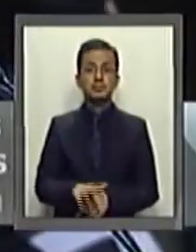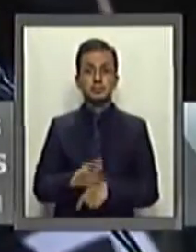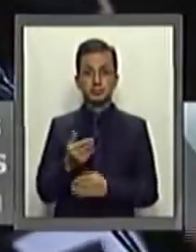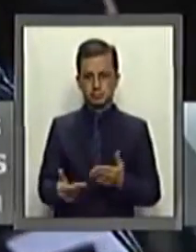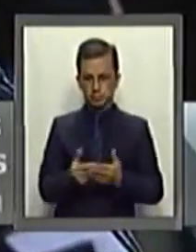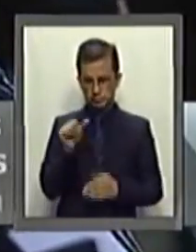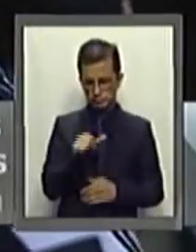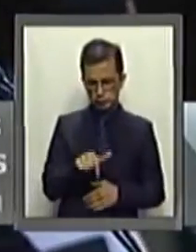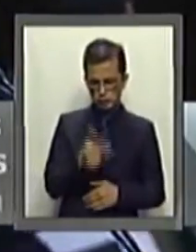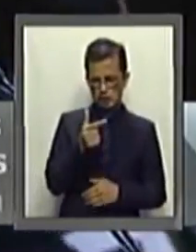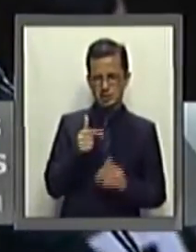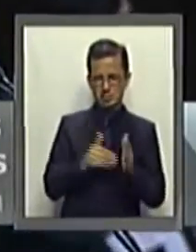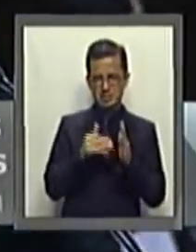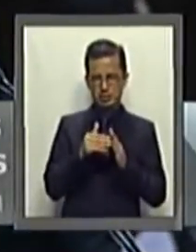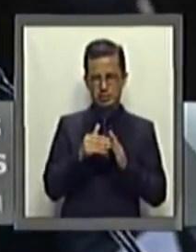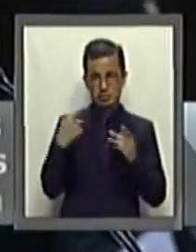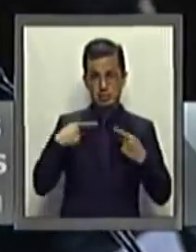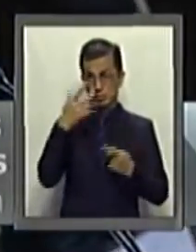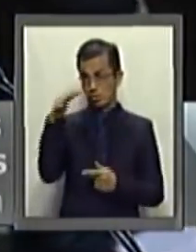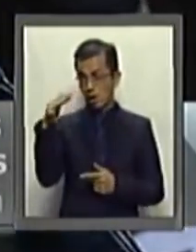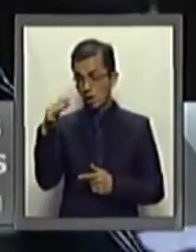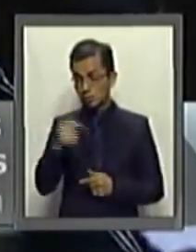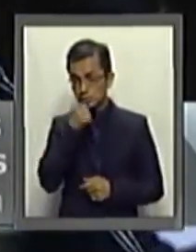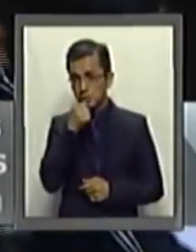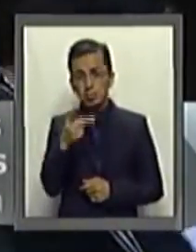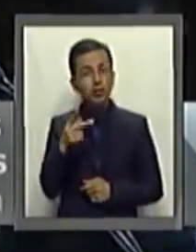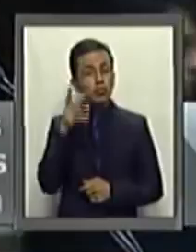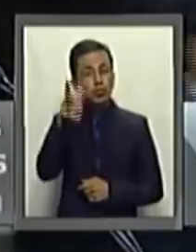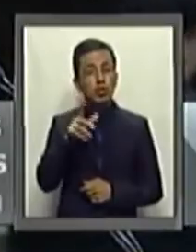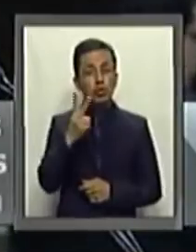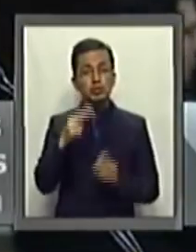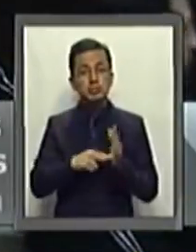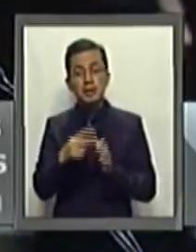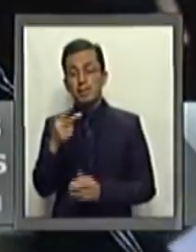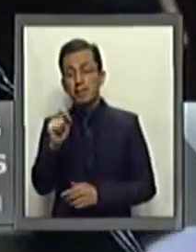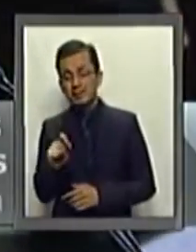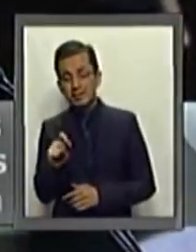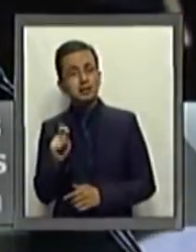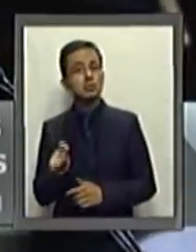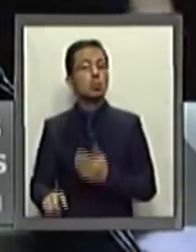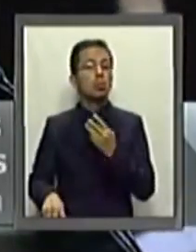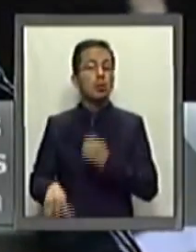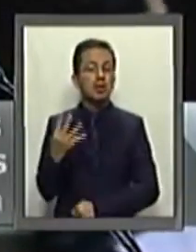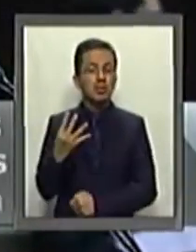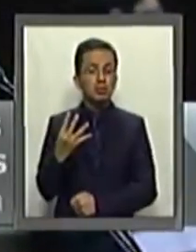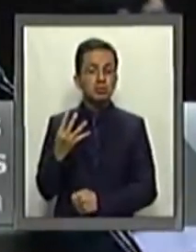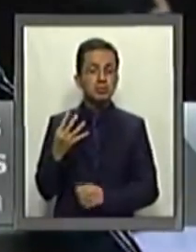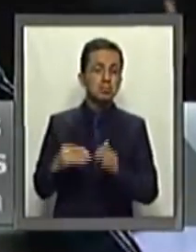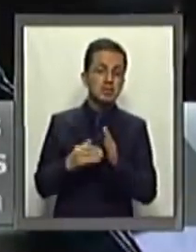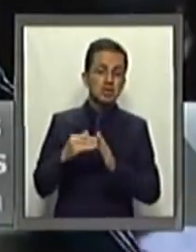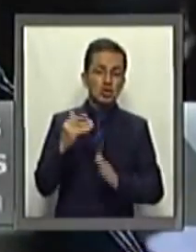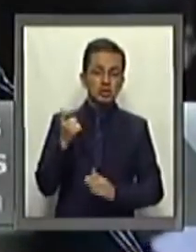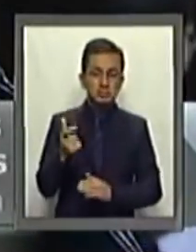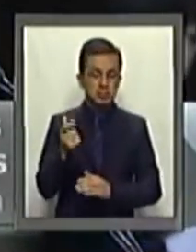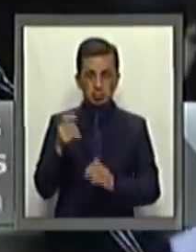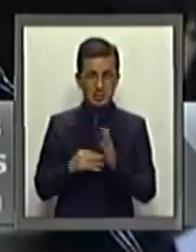adultos mayores, para 2020 la población será de 14 millones y para 2050